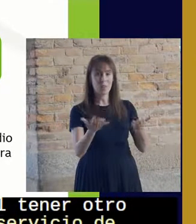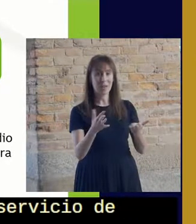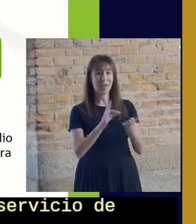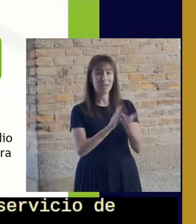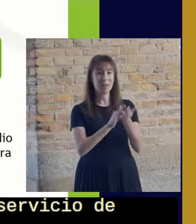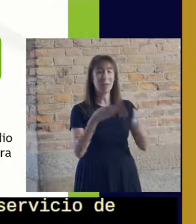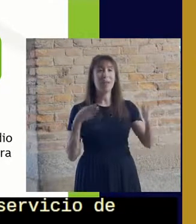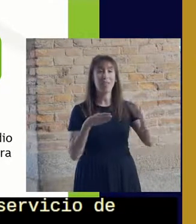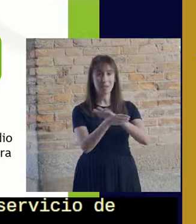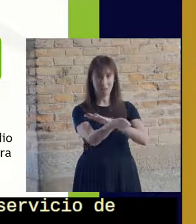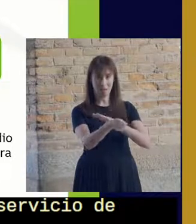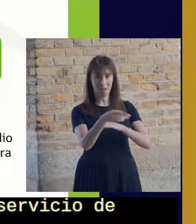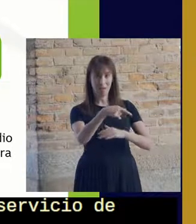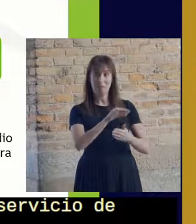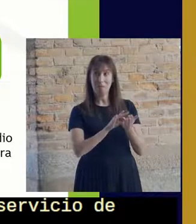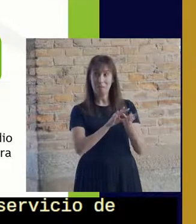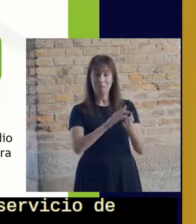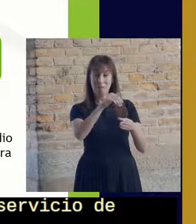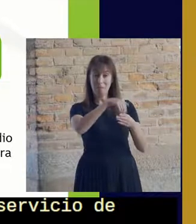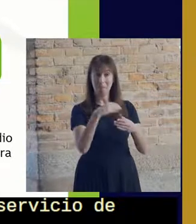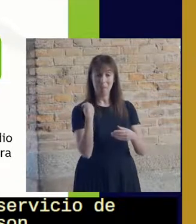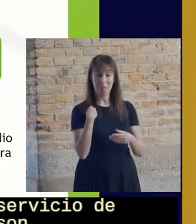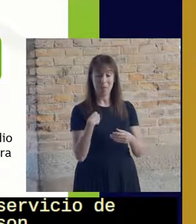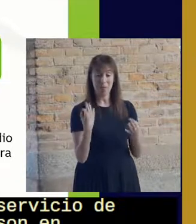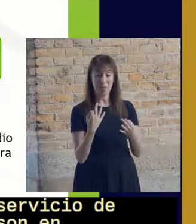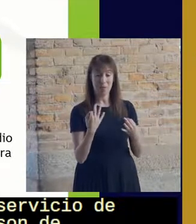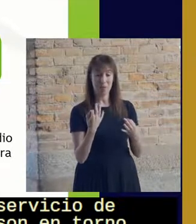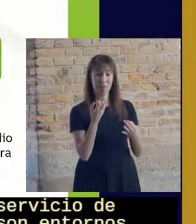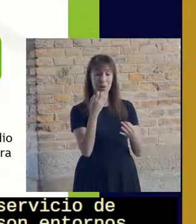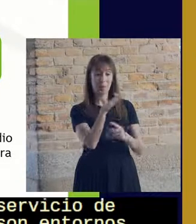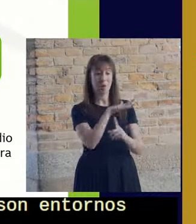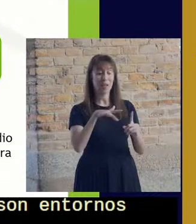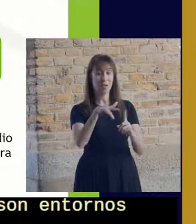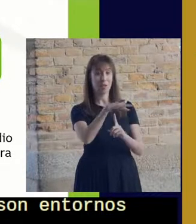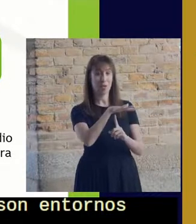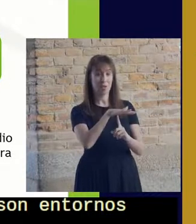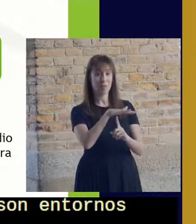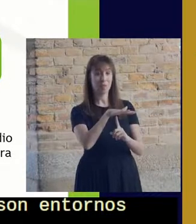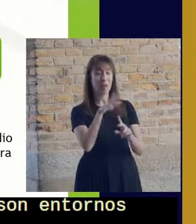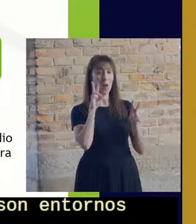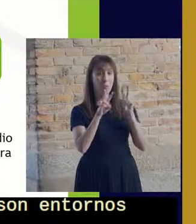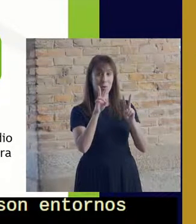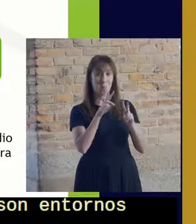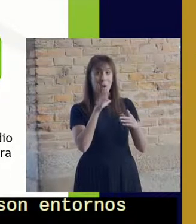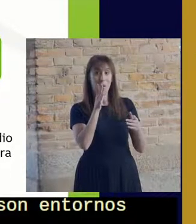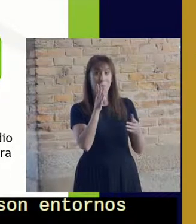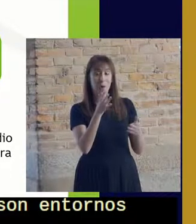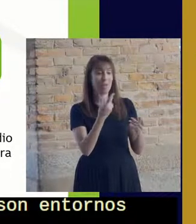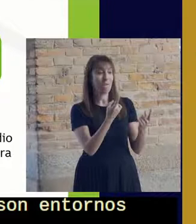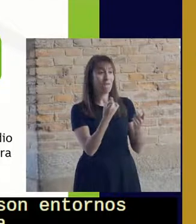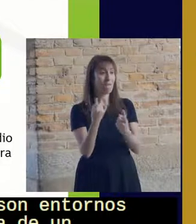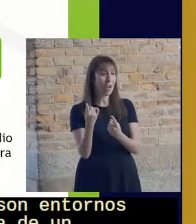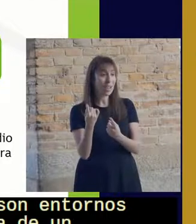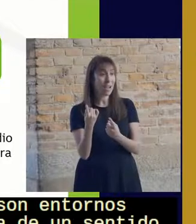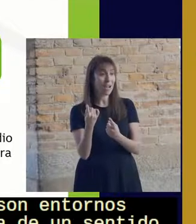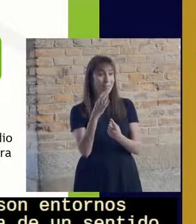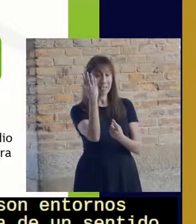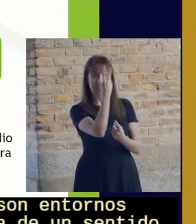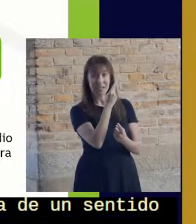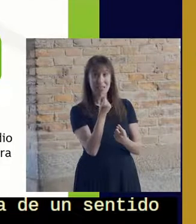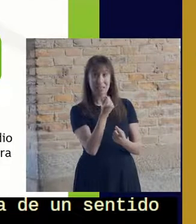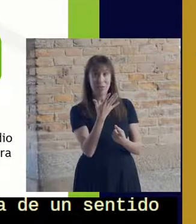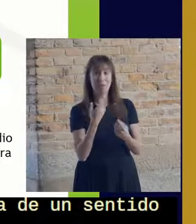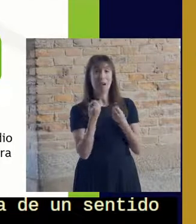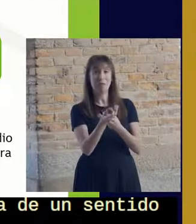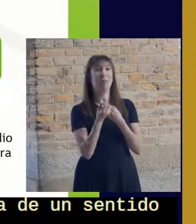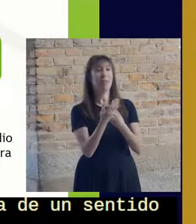accesibilidad estos servicios de accesibilidad son de entornos audiovisuales donde por carencia o por por la falta de un sentido esa información